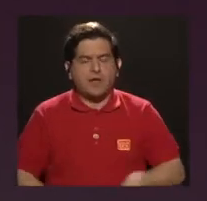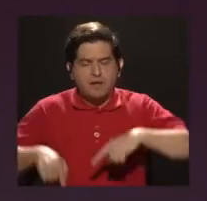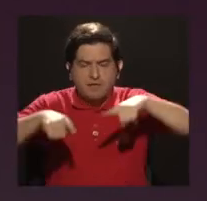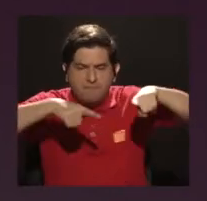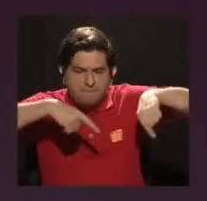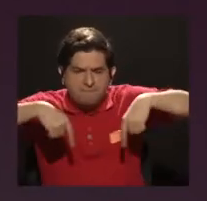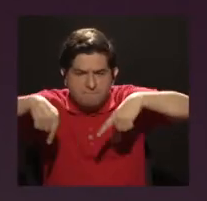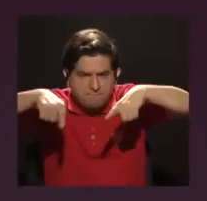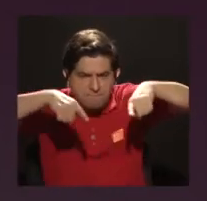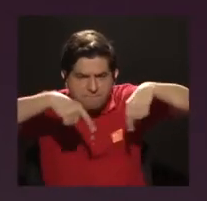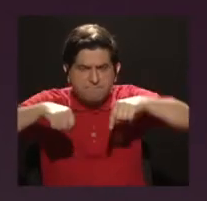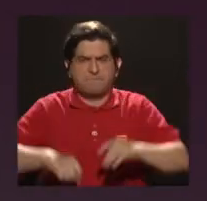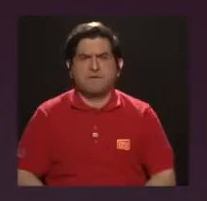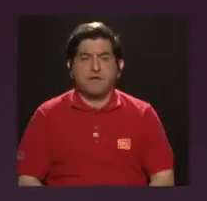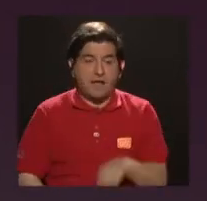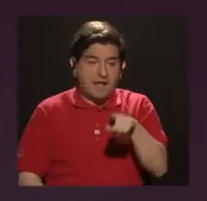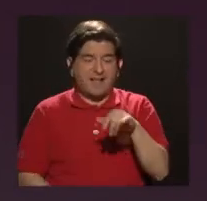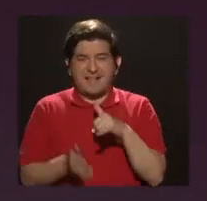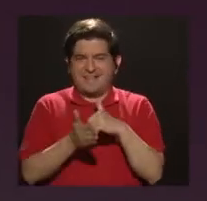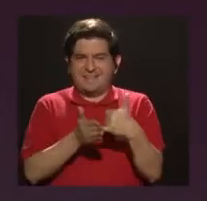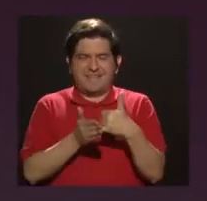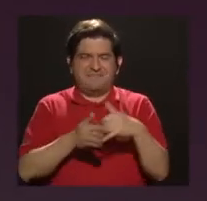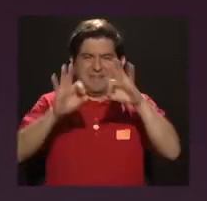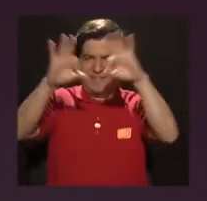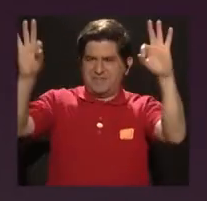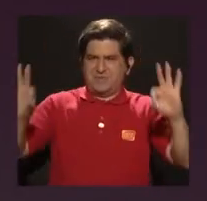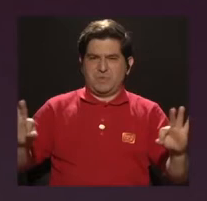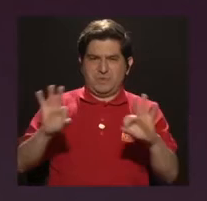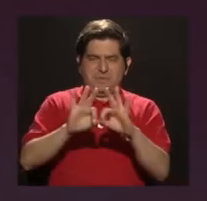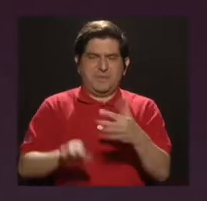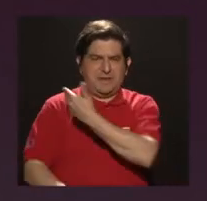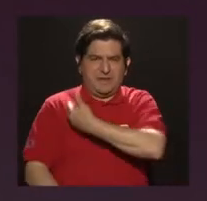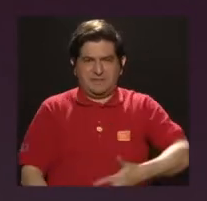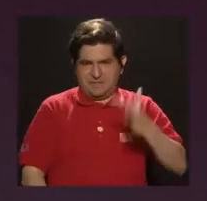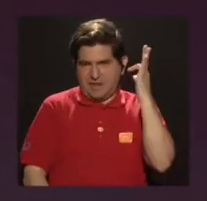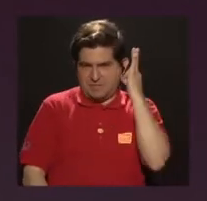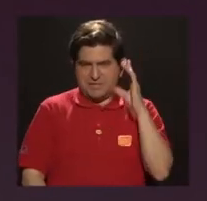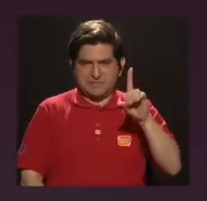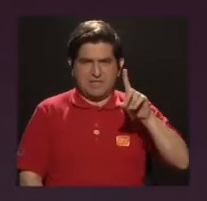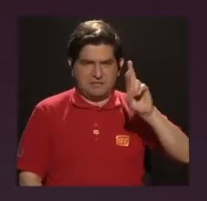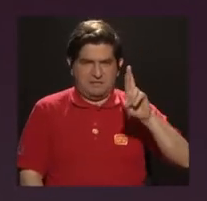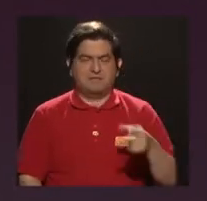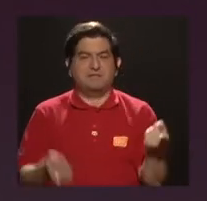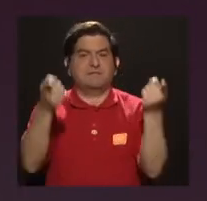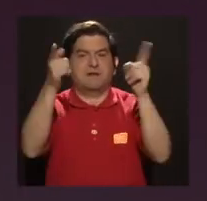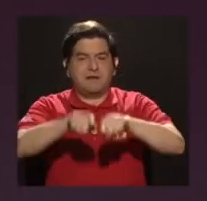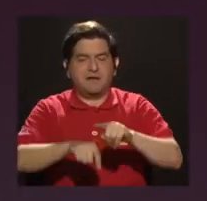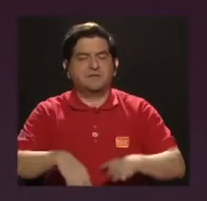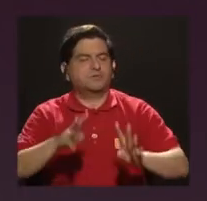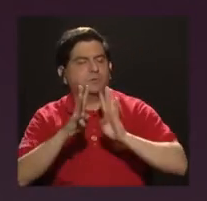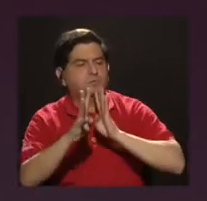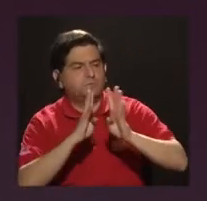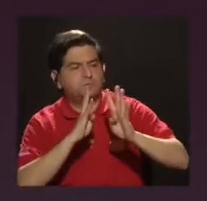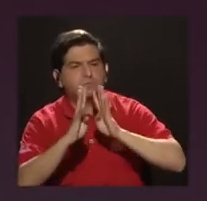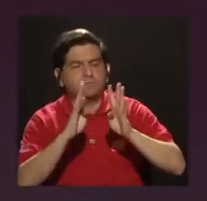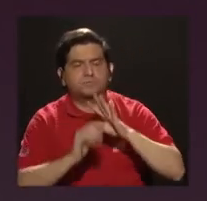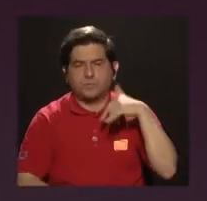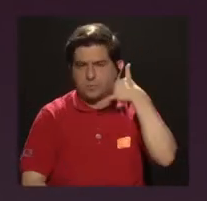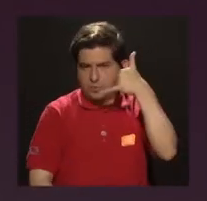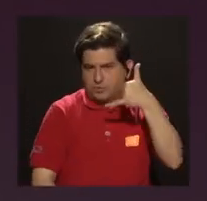que debilitó muchísimo la imagen de la presidenta rousseff como es el caso de la conversación